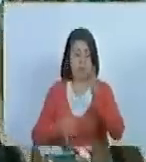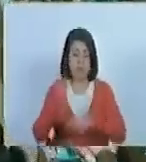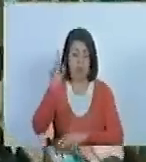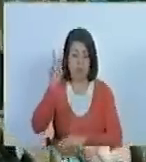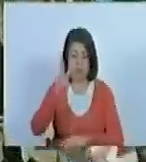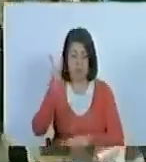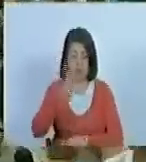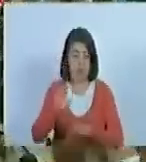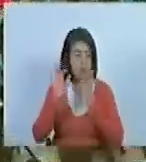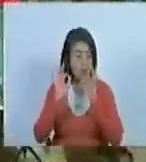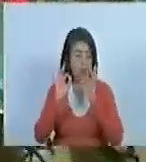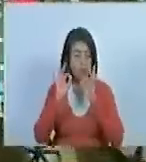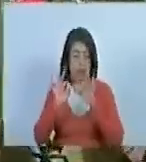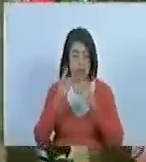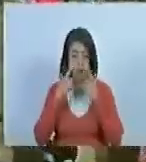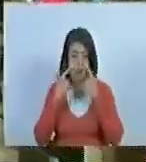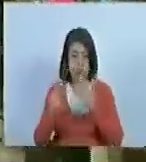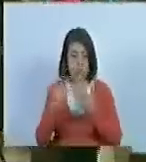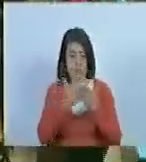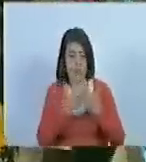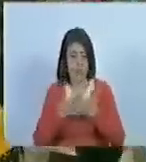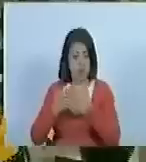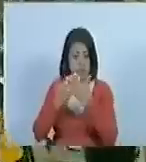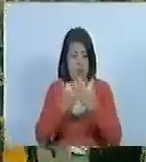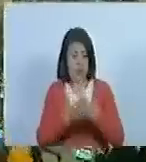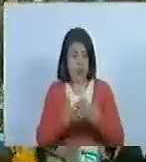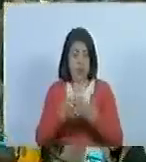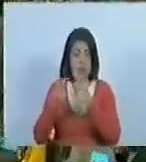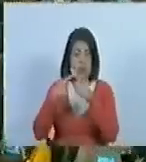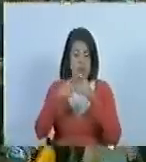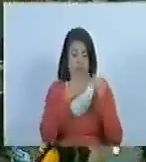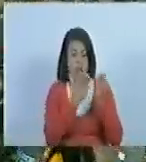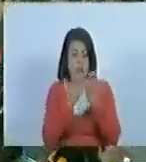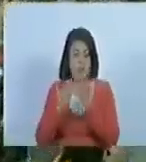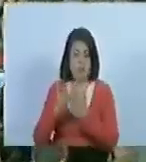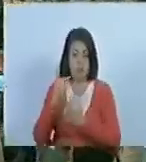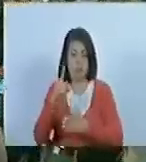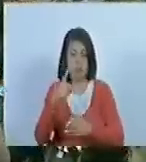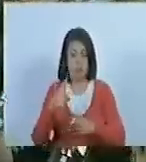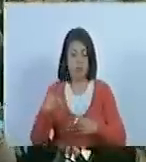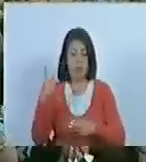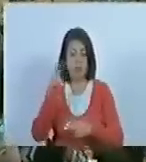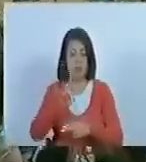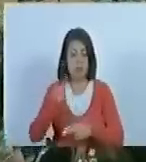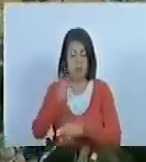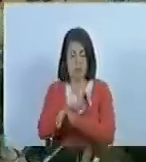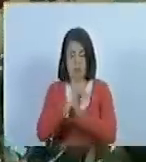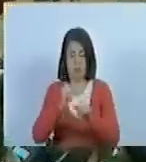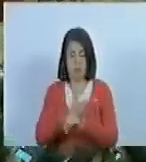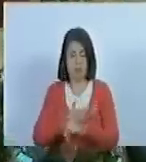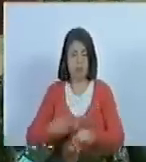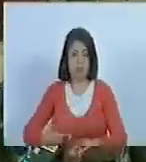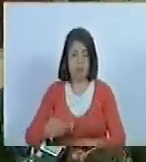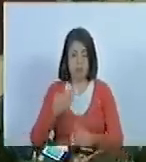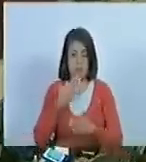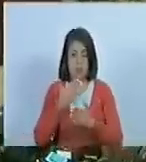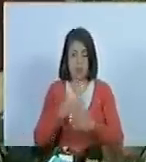muy especialmente a quienes son estudiantes de las distintas facultades de Derecho en Venezuela. Es todo, señor presidente.